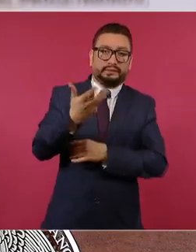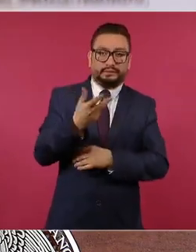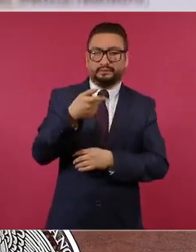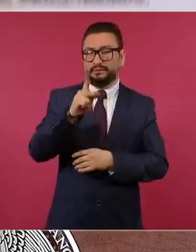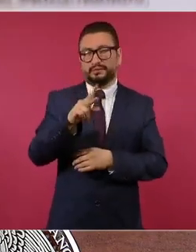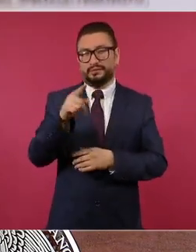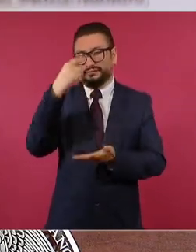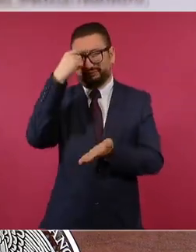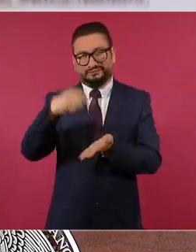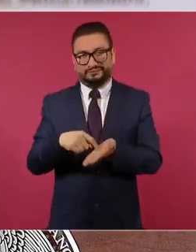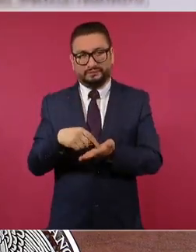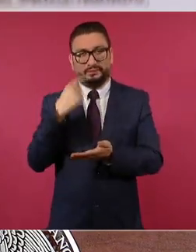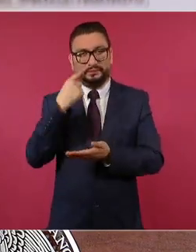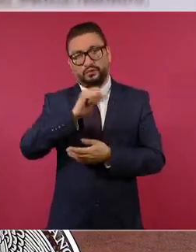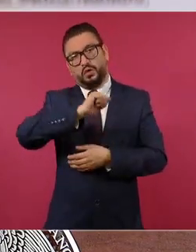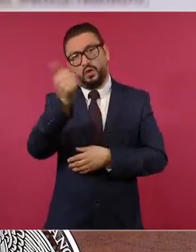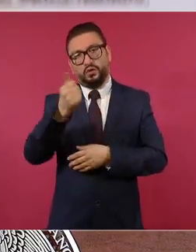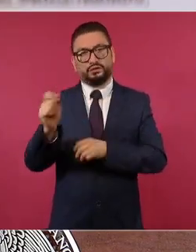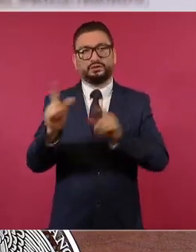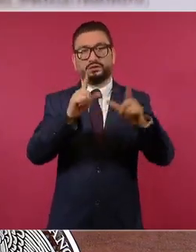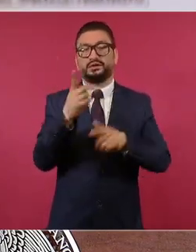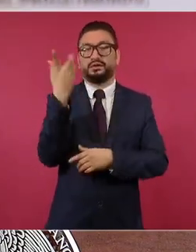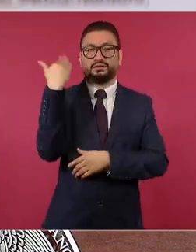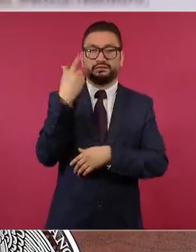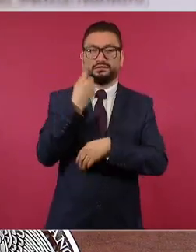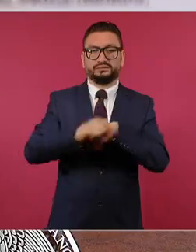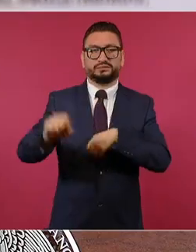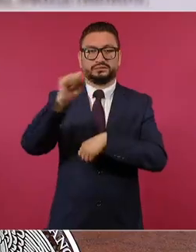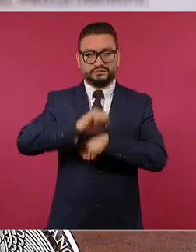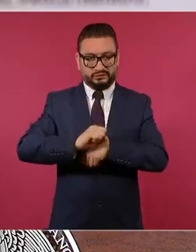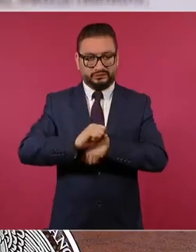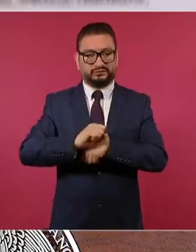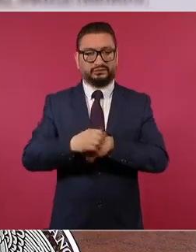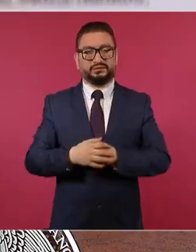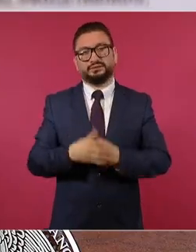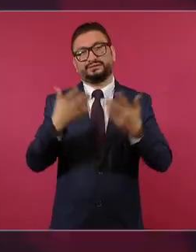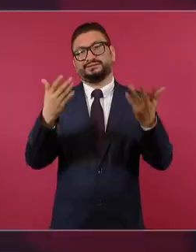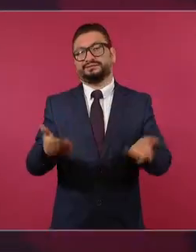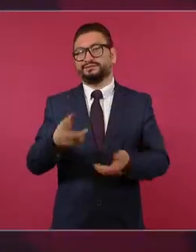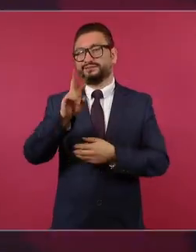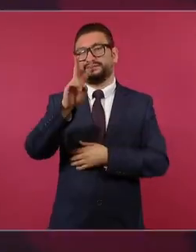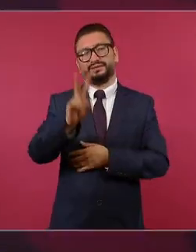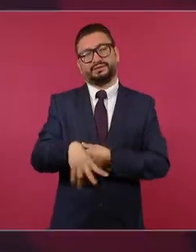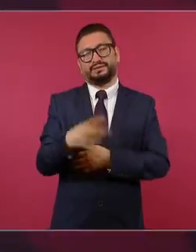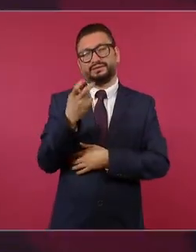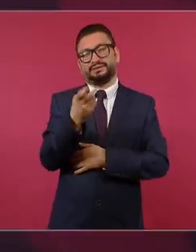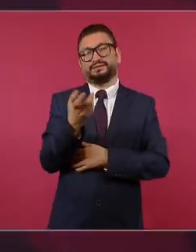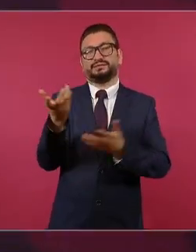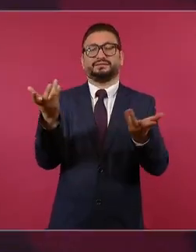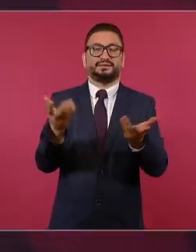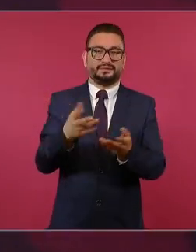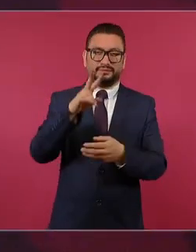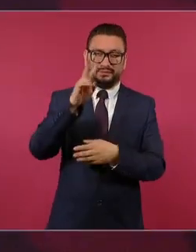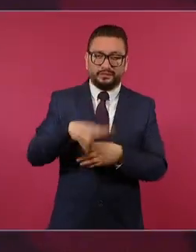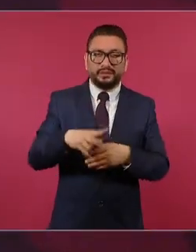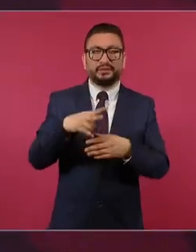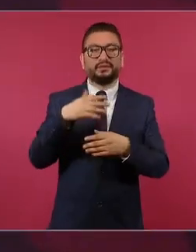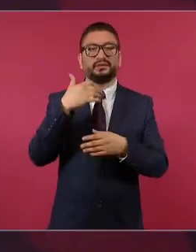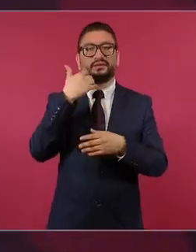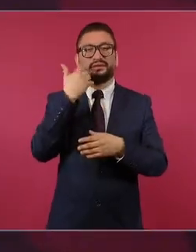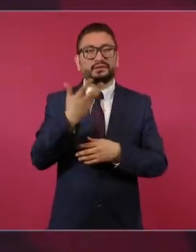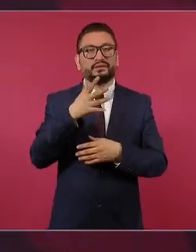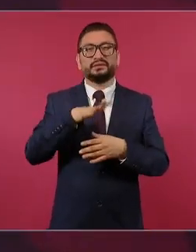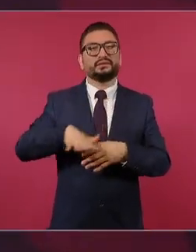Vamos con la siguiente. La semana pasada, y es que está, miren, de verdad, o sea, tratando de generar